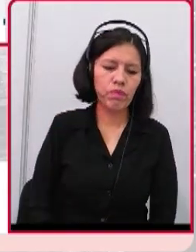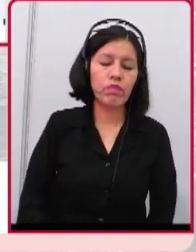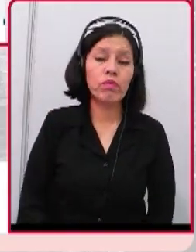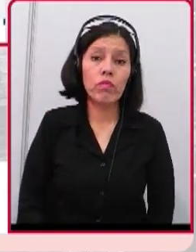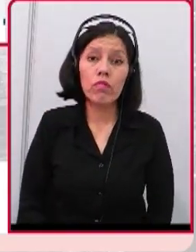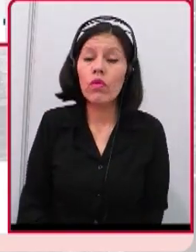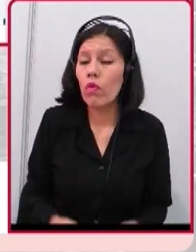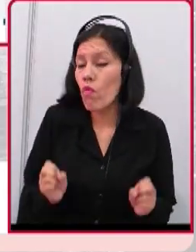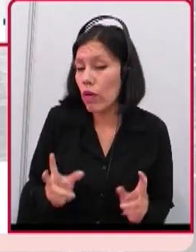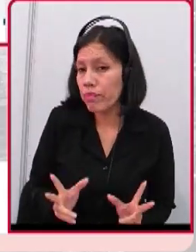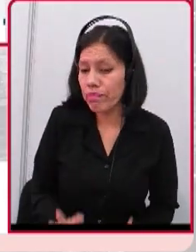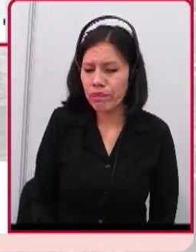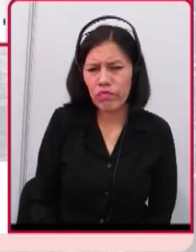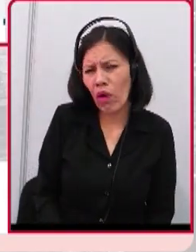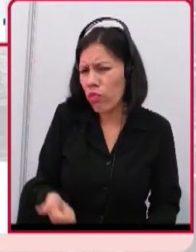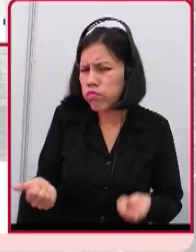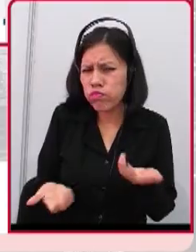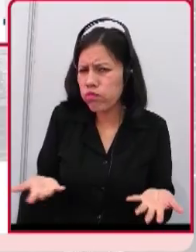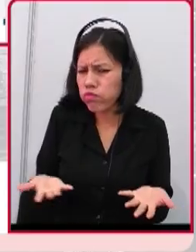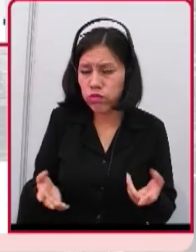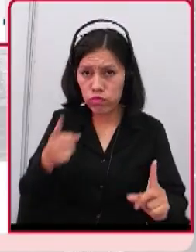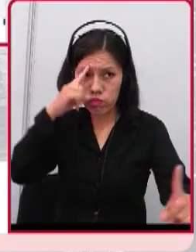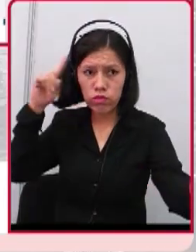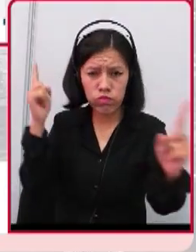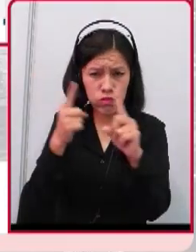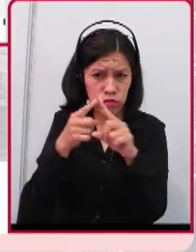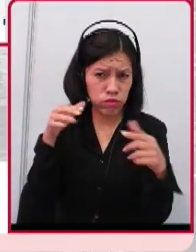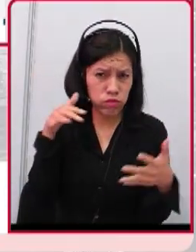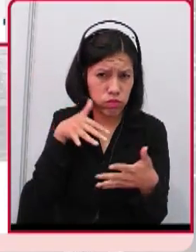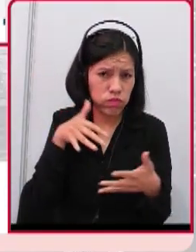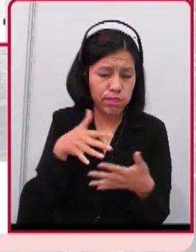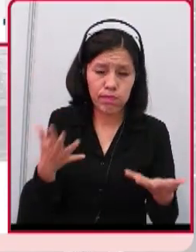Ok, ¿cuáles son los objetivos de este estudio?